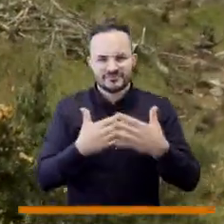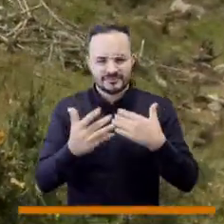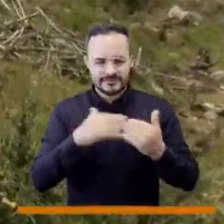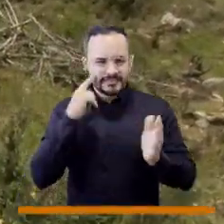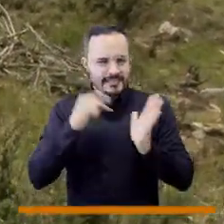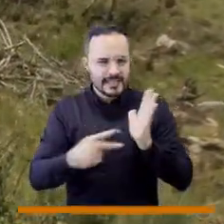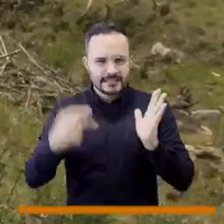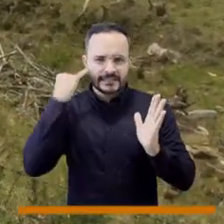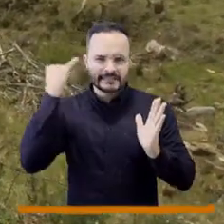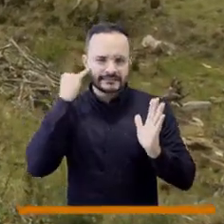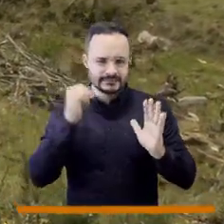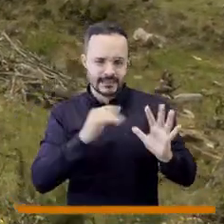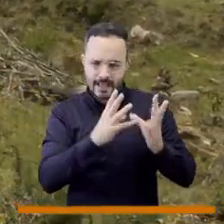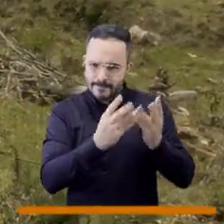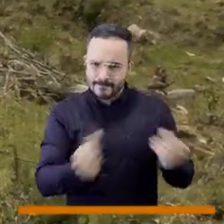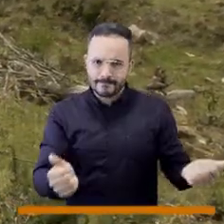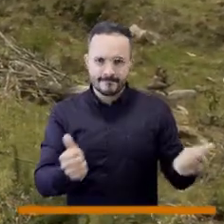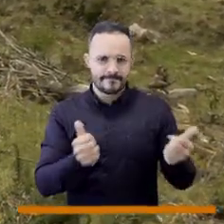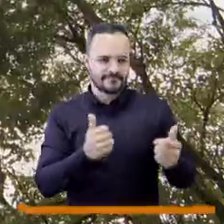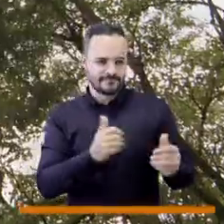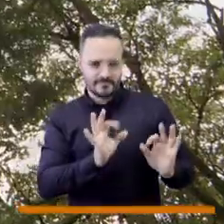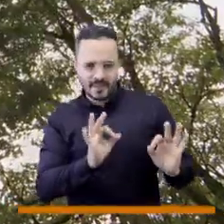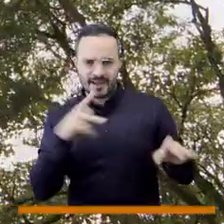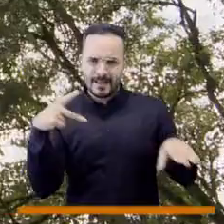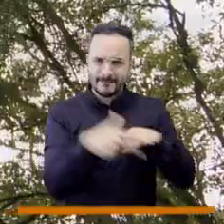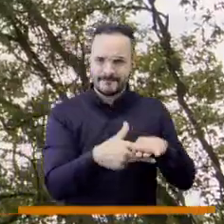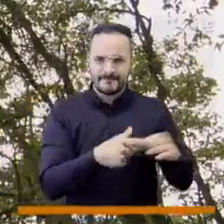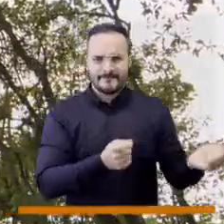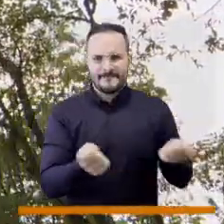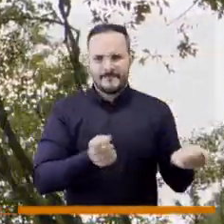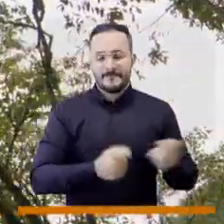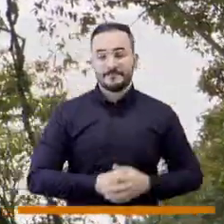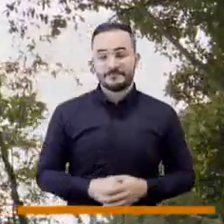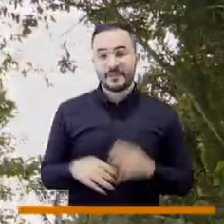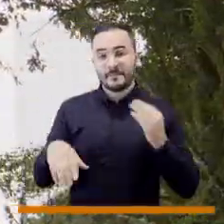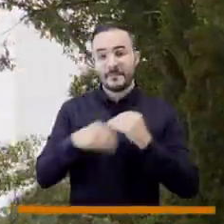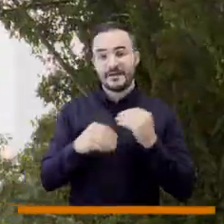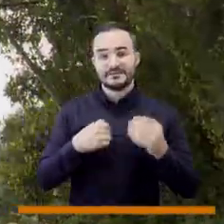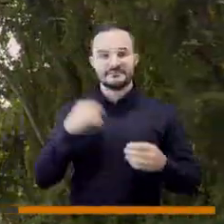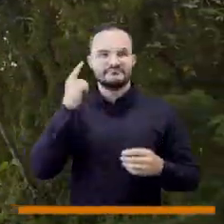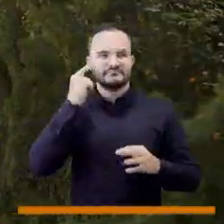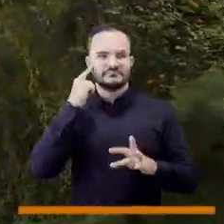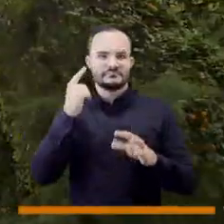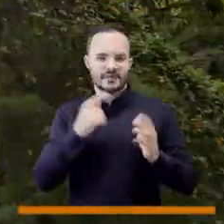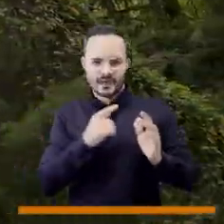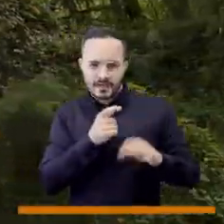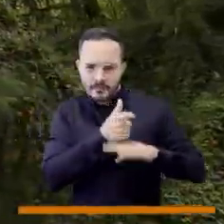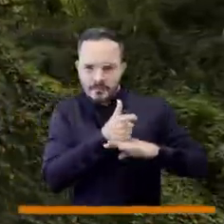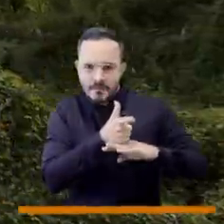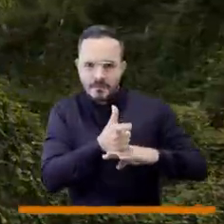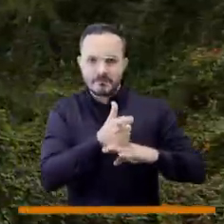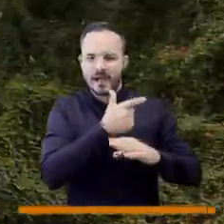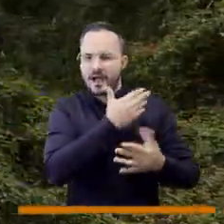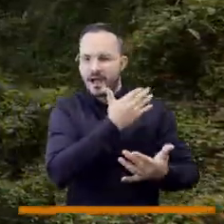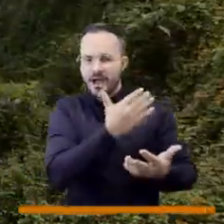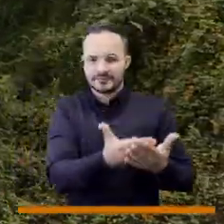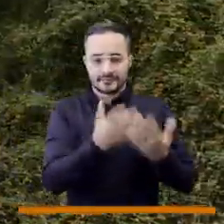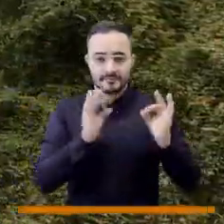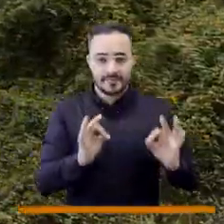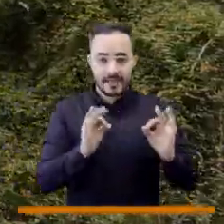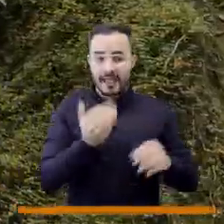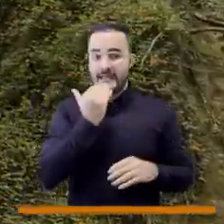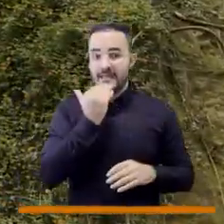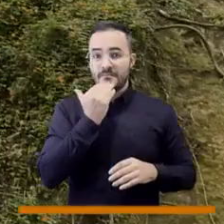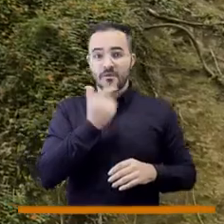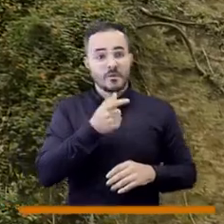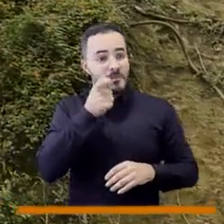técnicas manuales para su erradicación y saber muy bien la forma de disposición final porque si